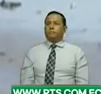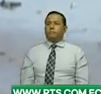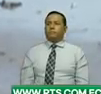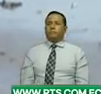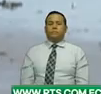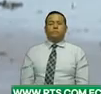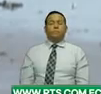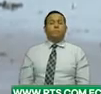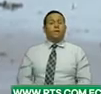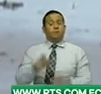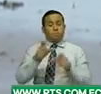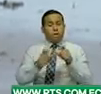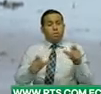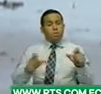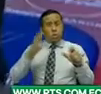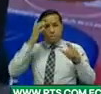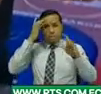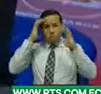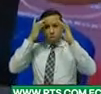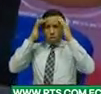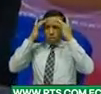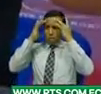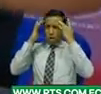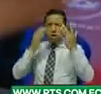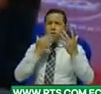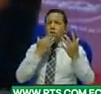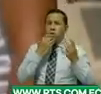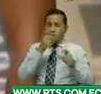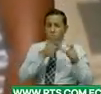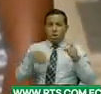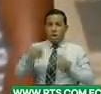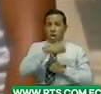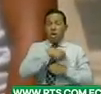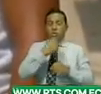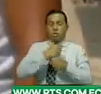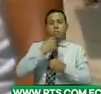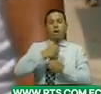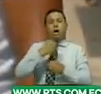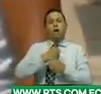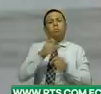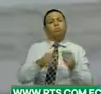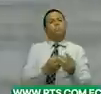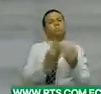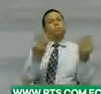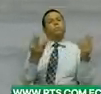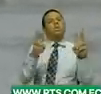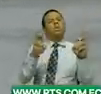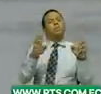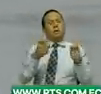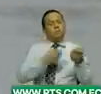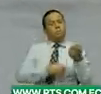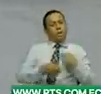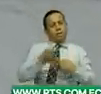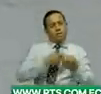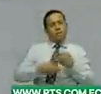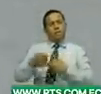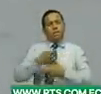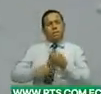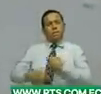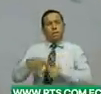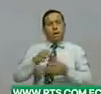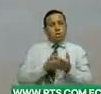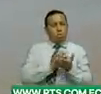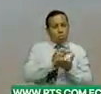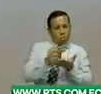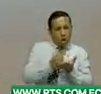Con preocupación y ventas bajas, así es como viven muchos de los comerciantes de los distintos balnearios, tanto del Guayas como de otros